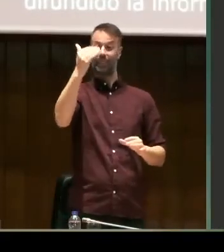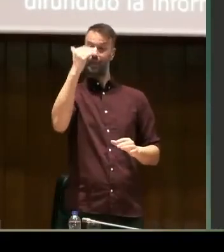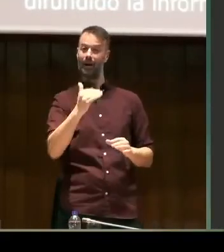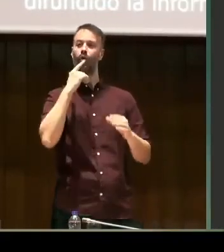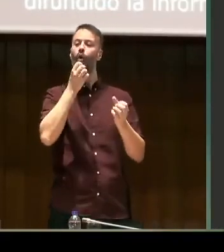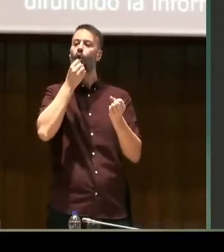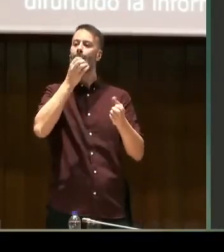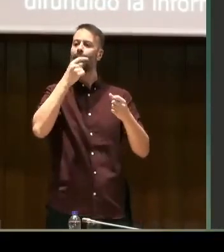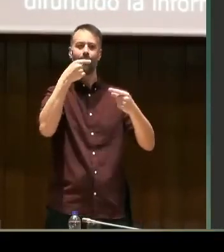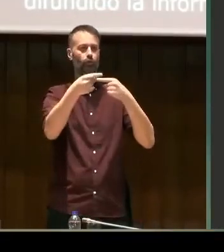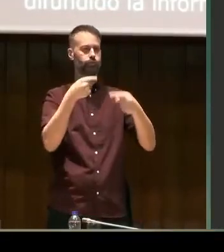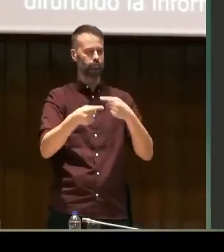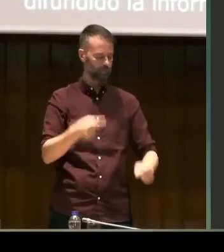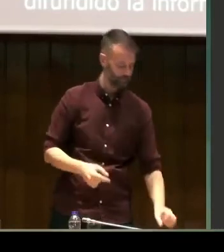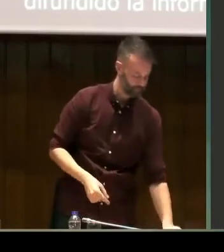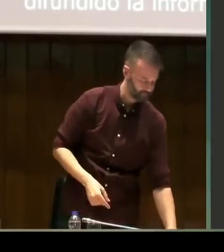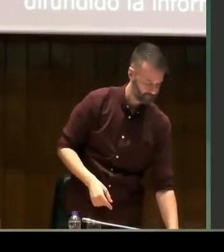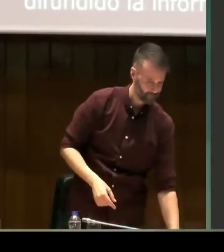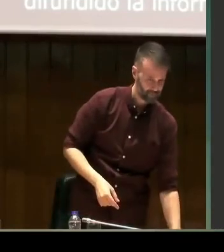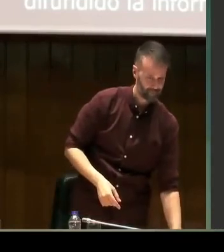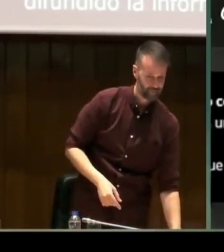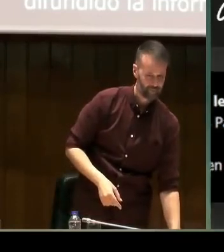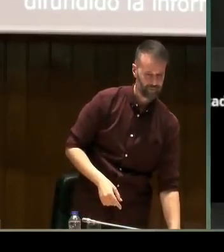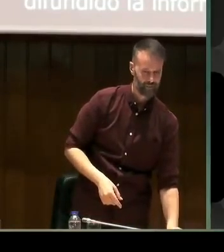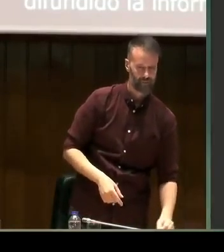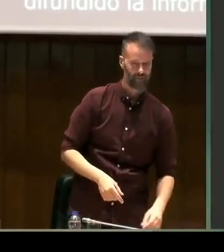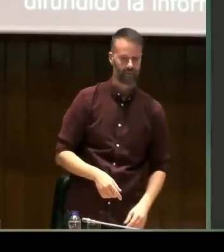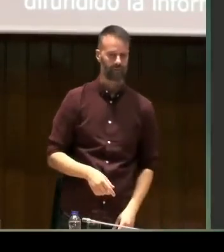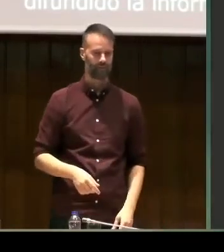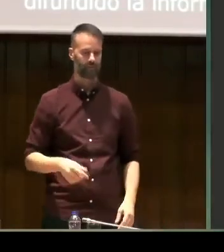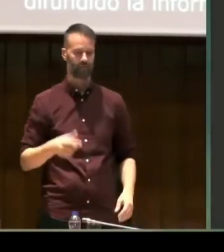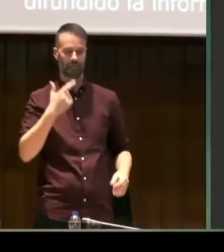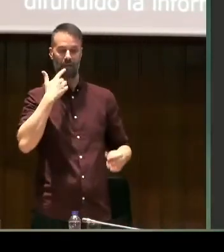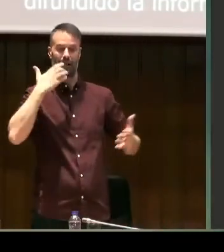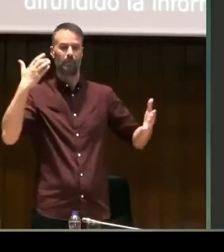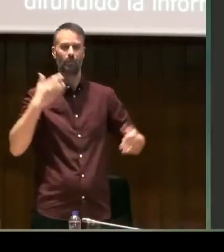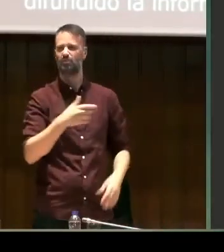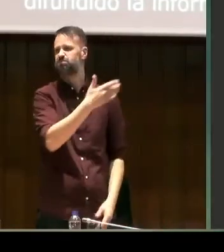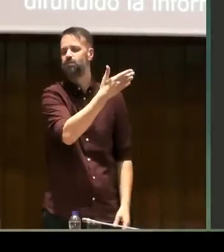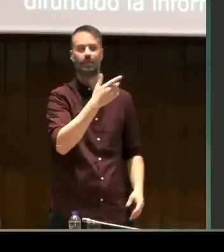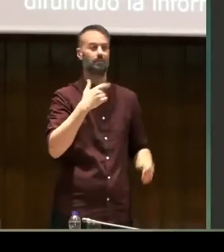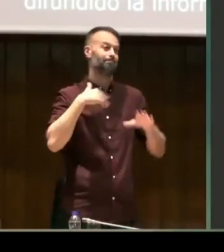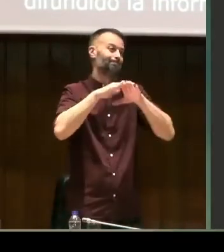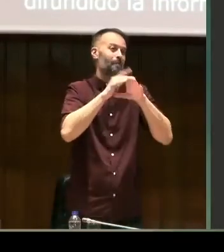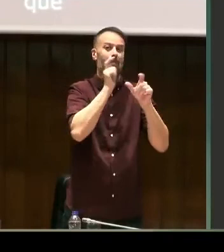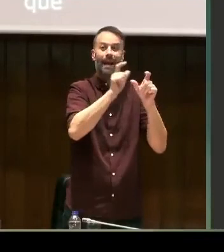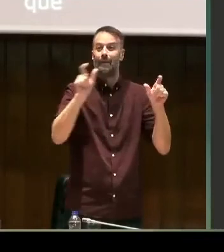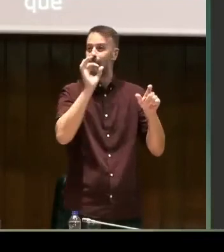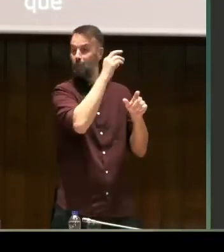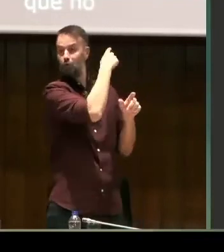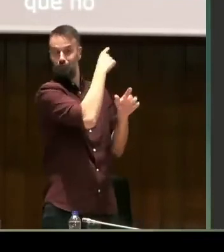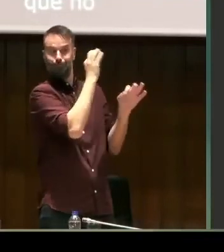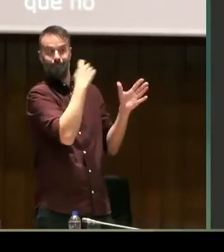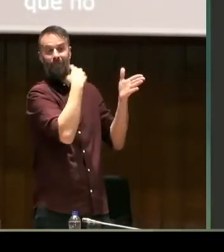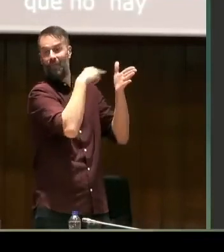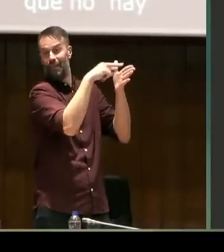pólvora, a pesar de que era falsa. Y comentarios que hacían referencia a esa noticia, podéis ver ejemplos aquí.